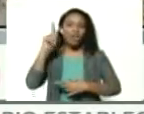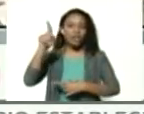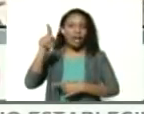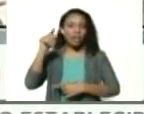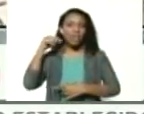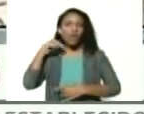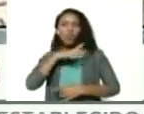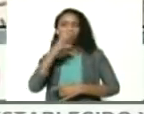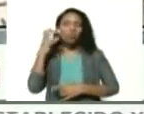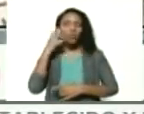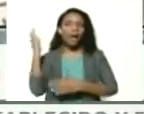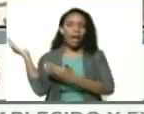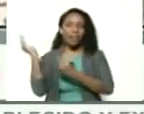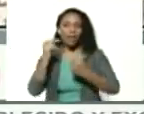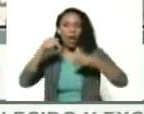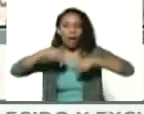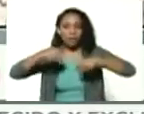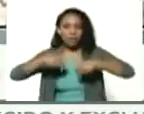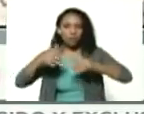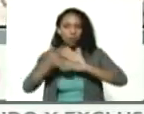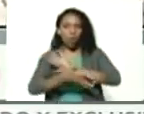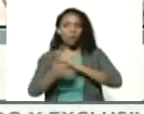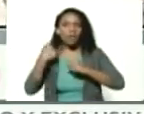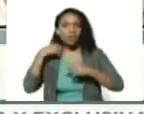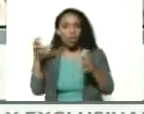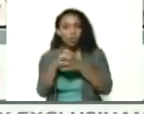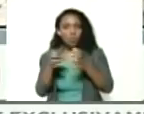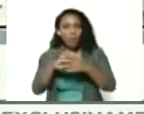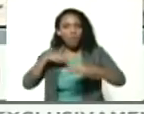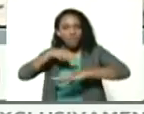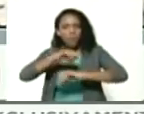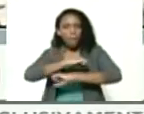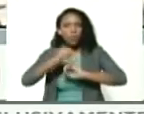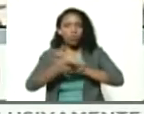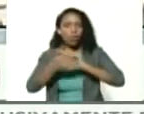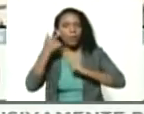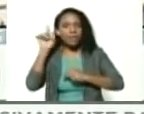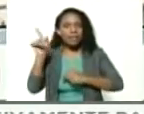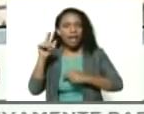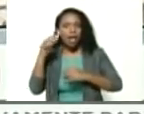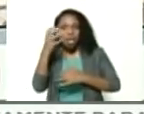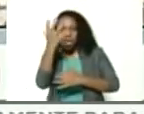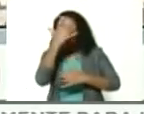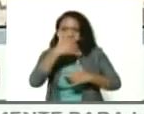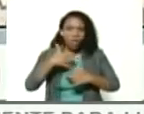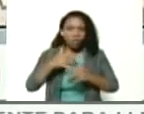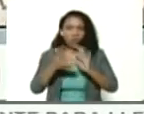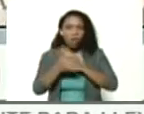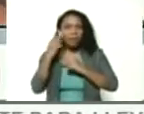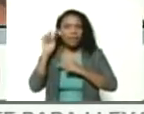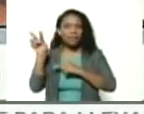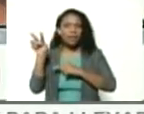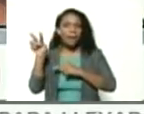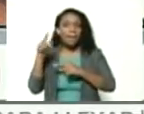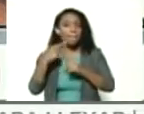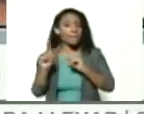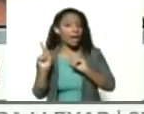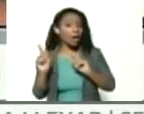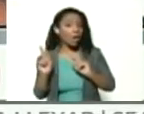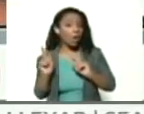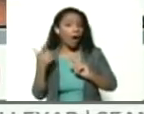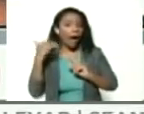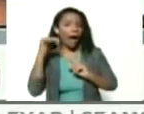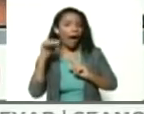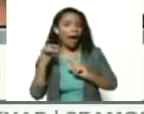Duque, la han traído para acá. Grupos irregulares armados, disfrazados de guerrilleros, pero que sirven